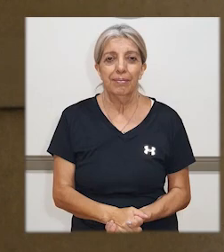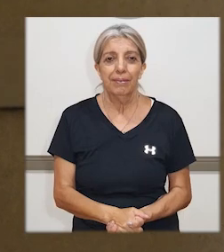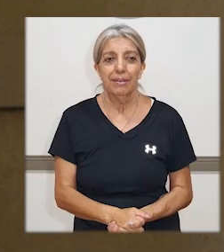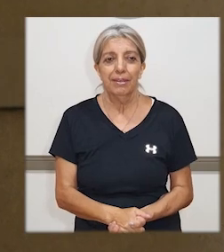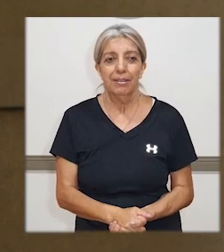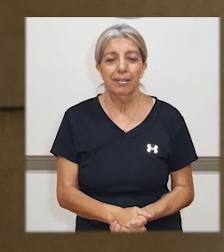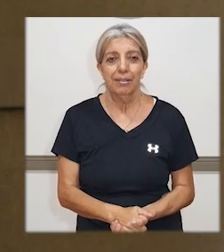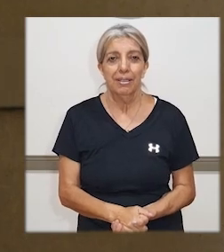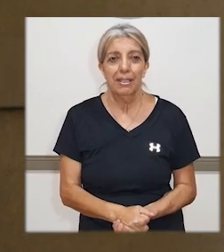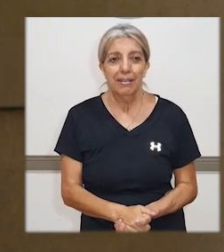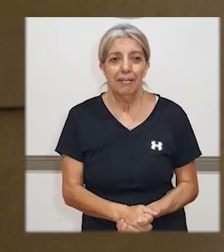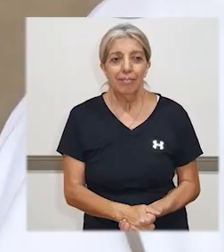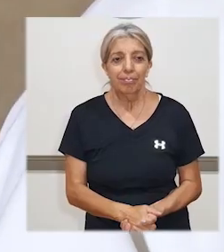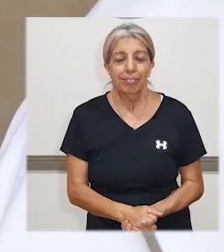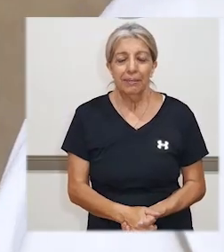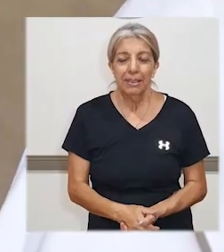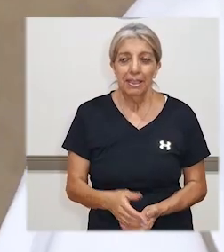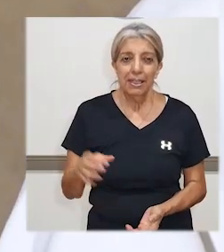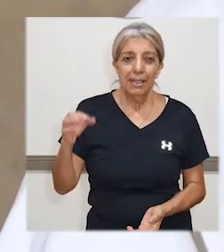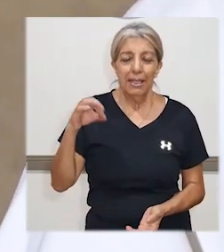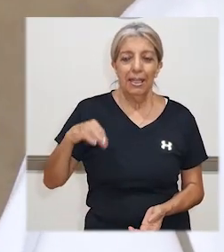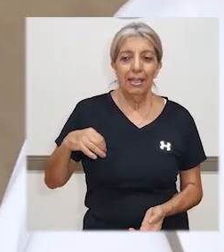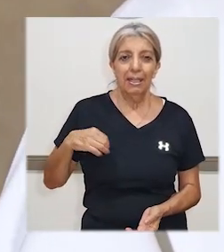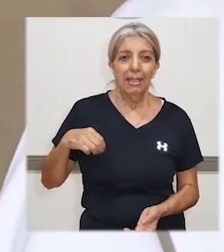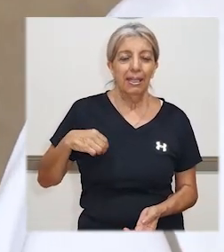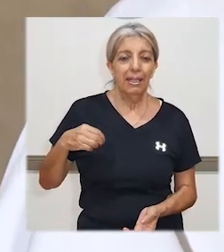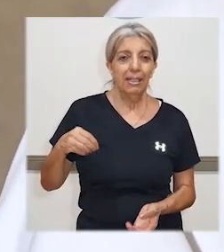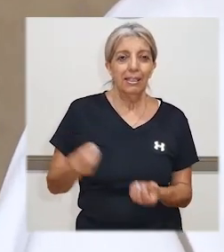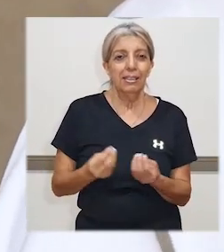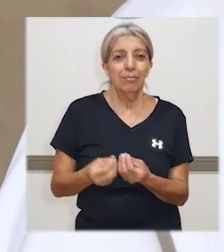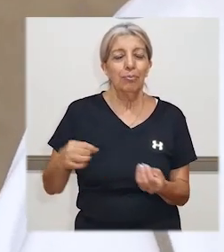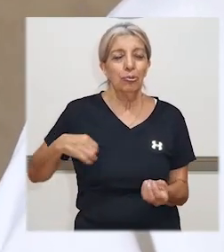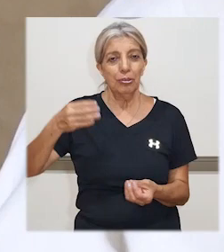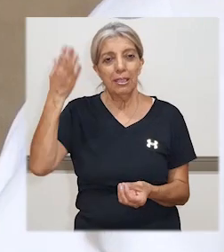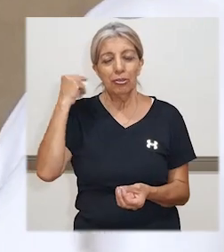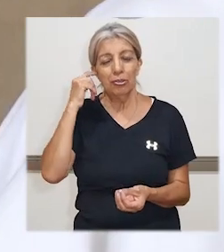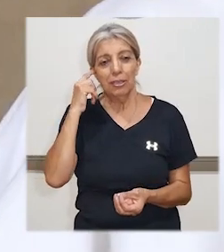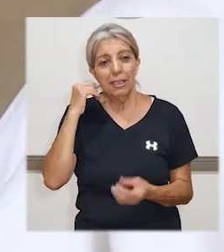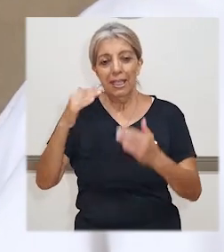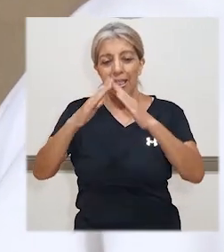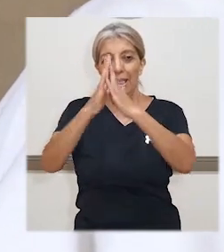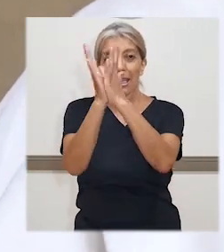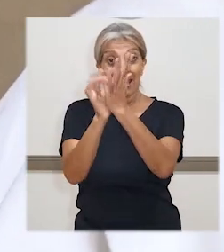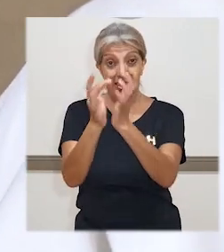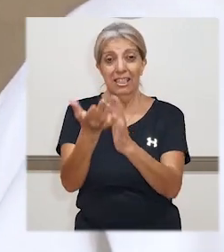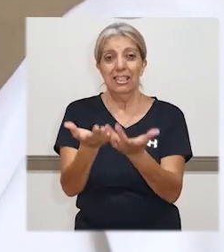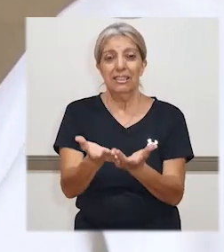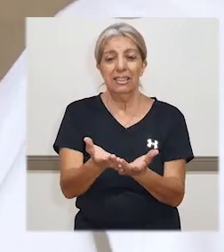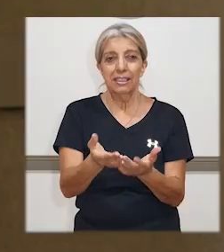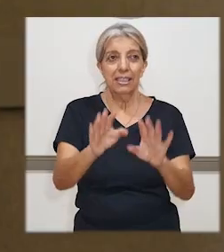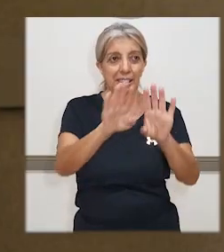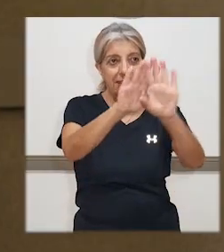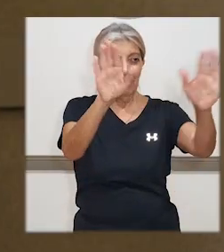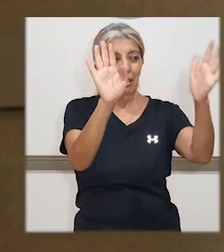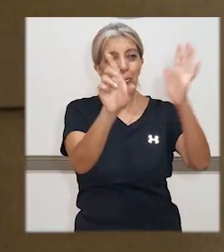ley, la presencia de Dios. La carpa del encuentro es una imagen también de la iglesia, de nosotros que estamos aquí reunidos, de